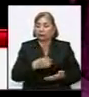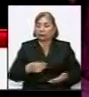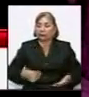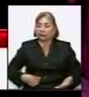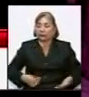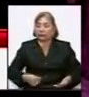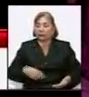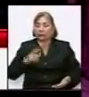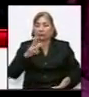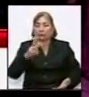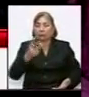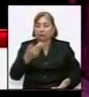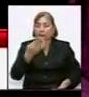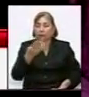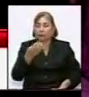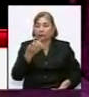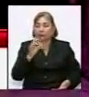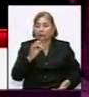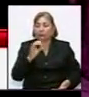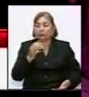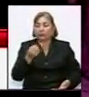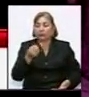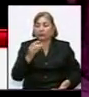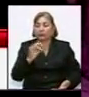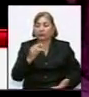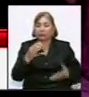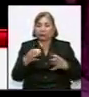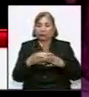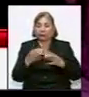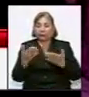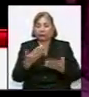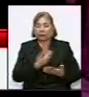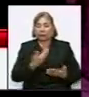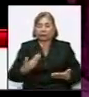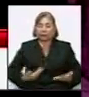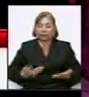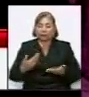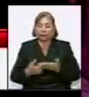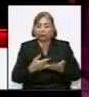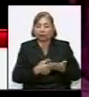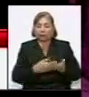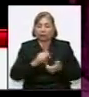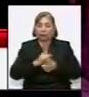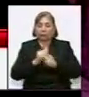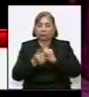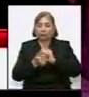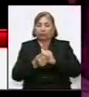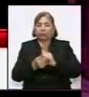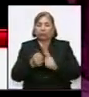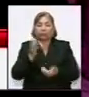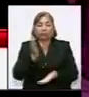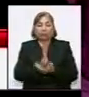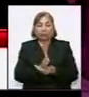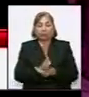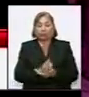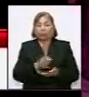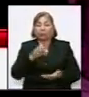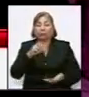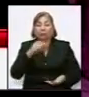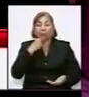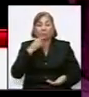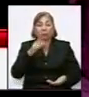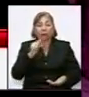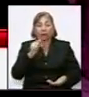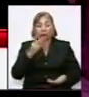y 3489 2018 congresos la república que propone la ley que modifica el código penal y código procesal penal